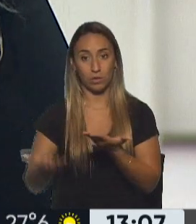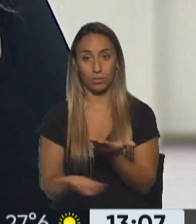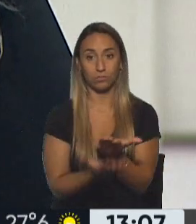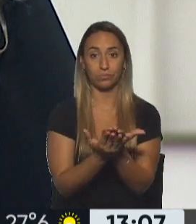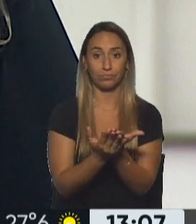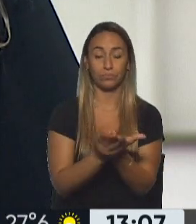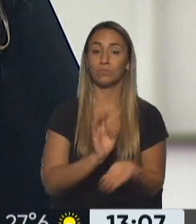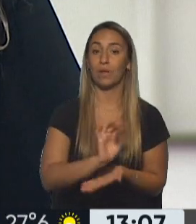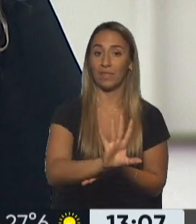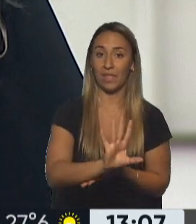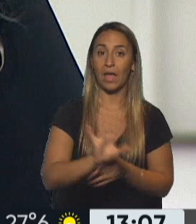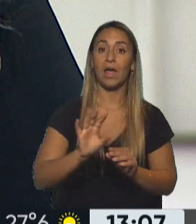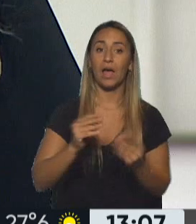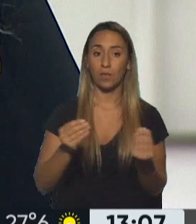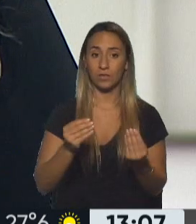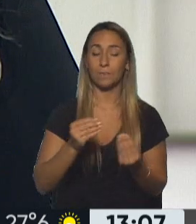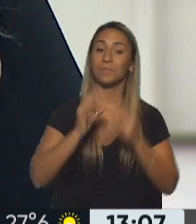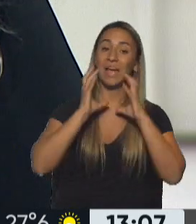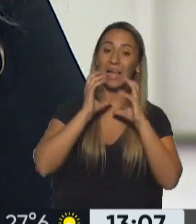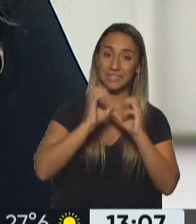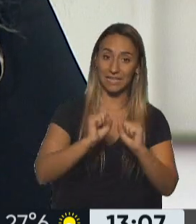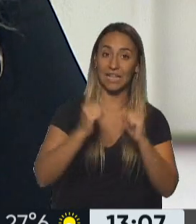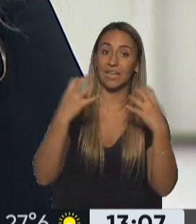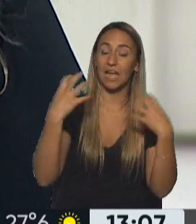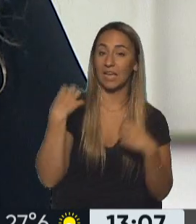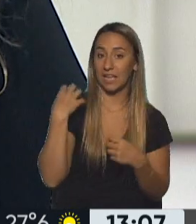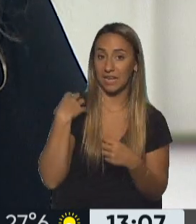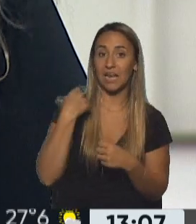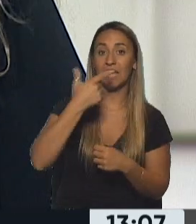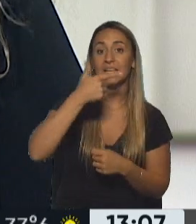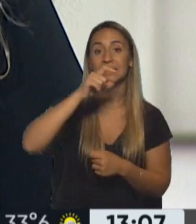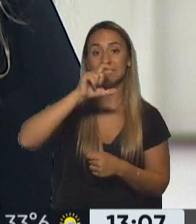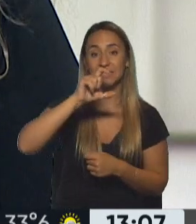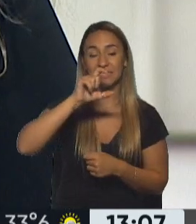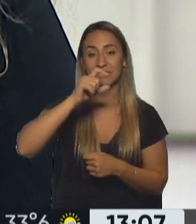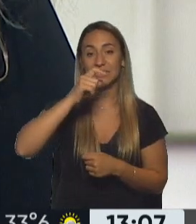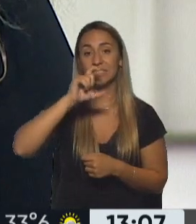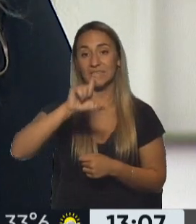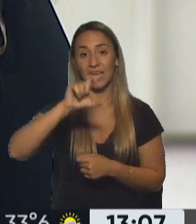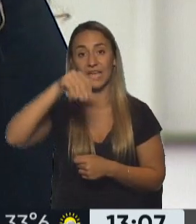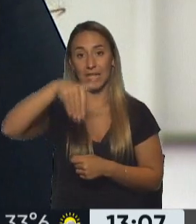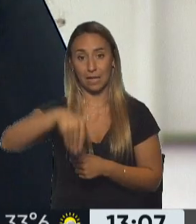a secretaría general cm arroba